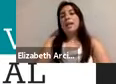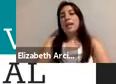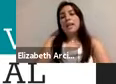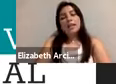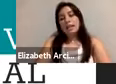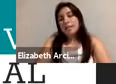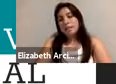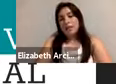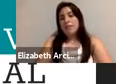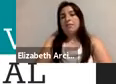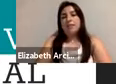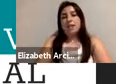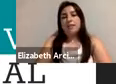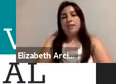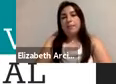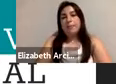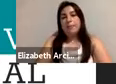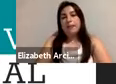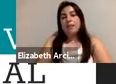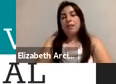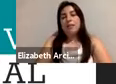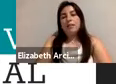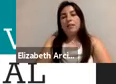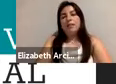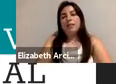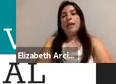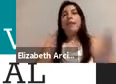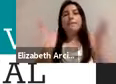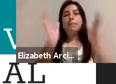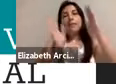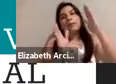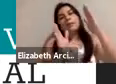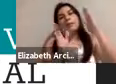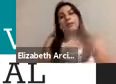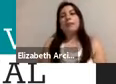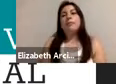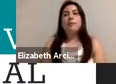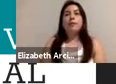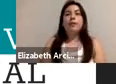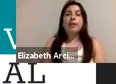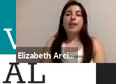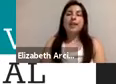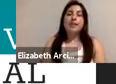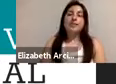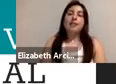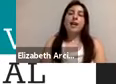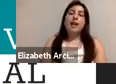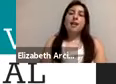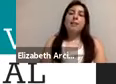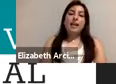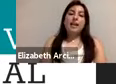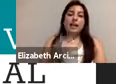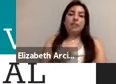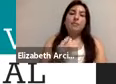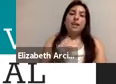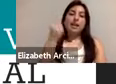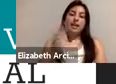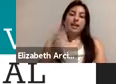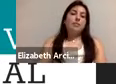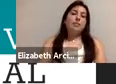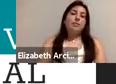progresivos, en realidad esta imagen no sería así, sino que tendría un poco de inclinación para que